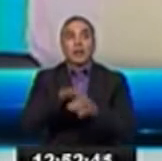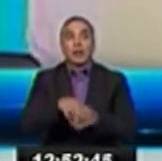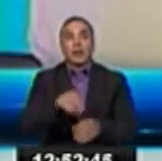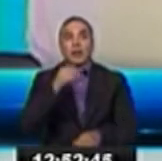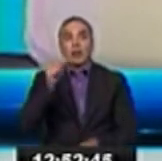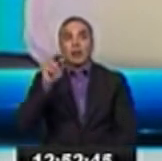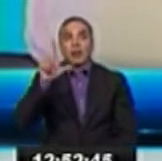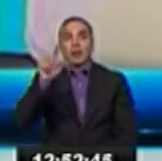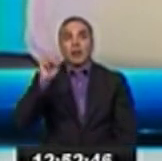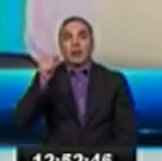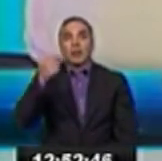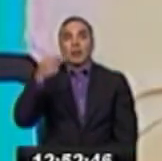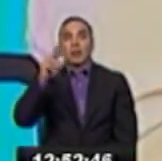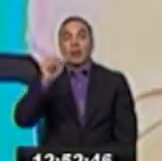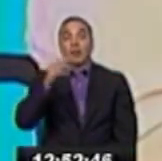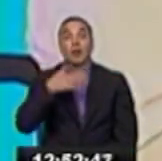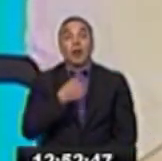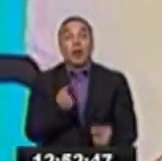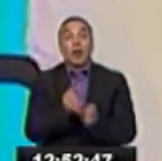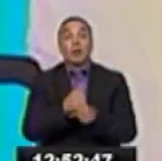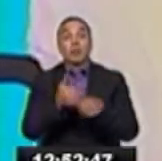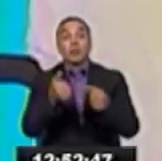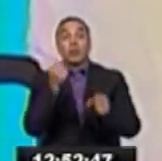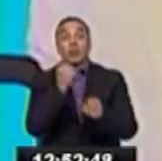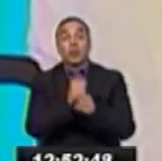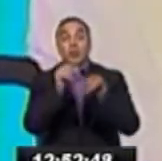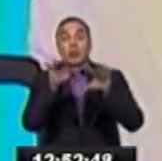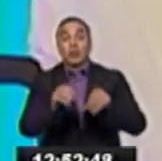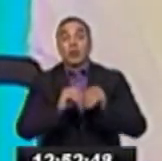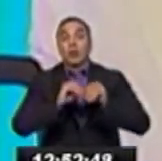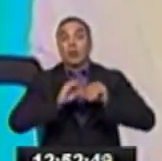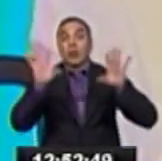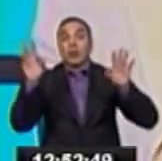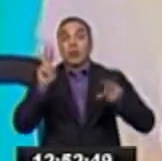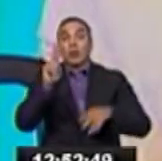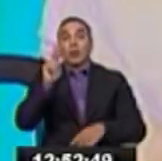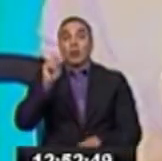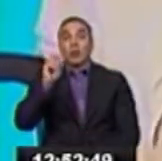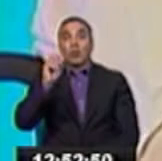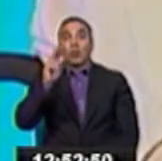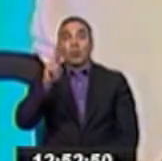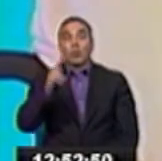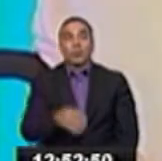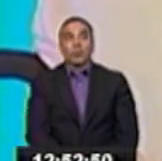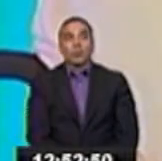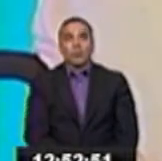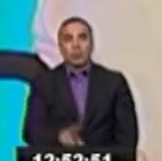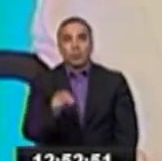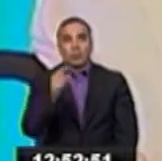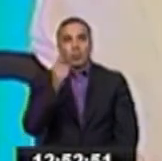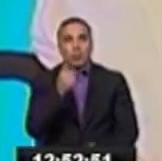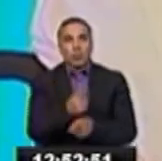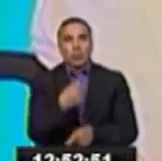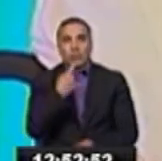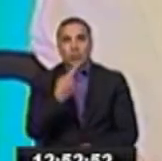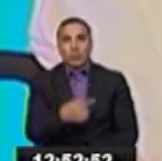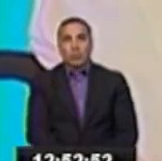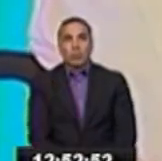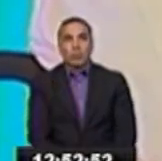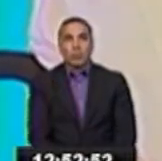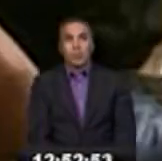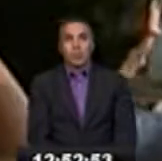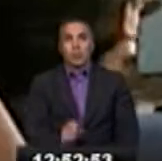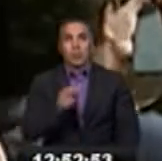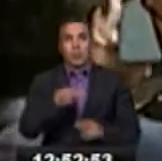Almagro, que ha hecho bastante bien su tarea de secretario general de la ONU. No por eso voy a denostar a la ex